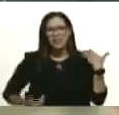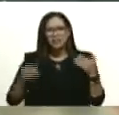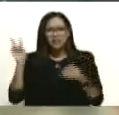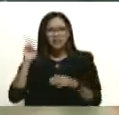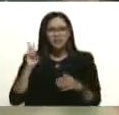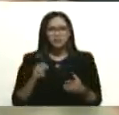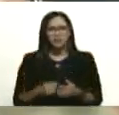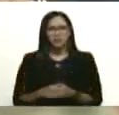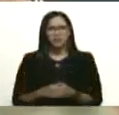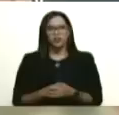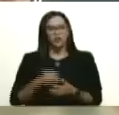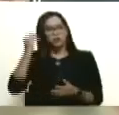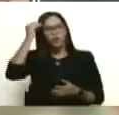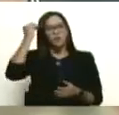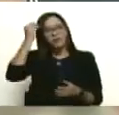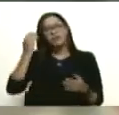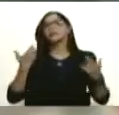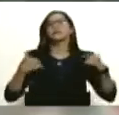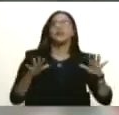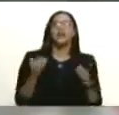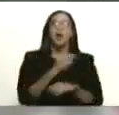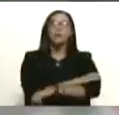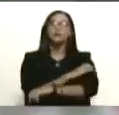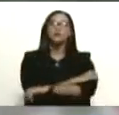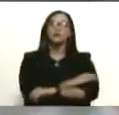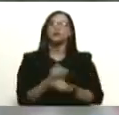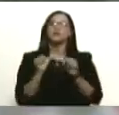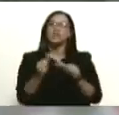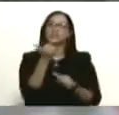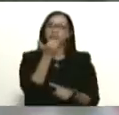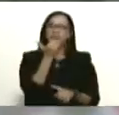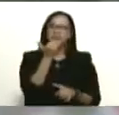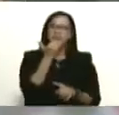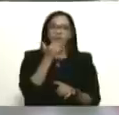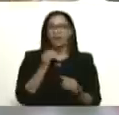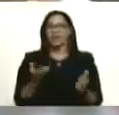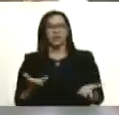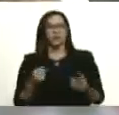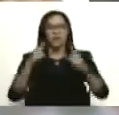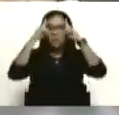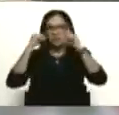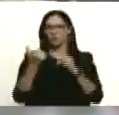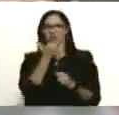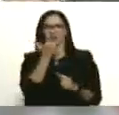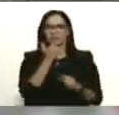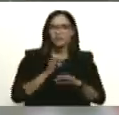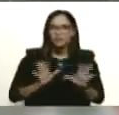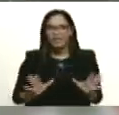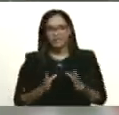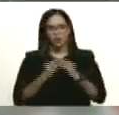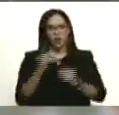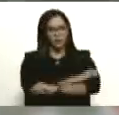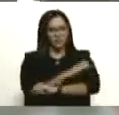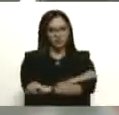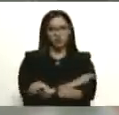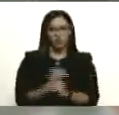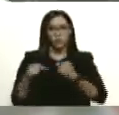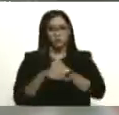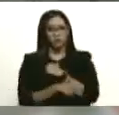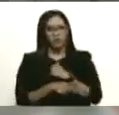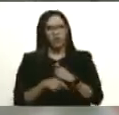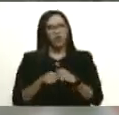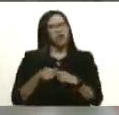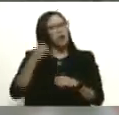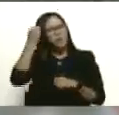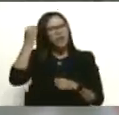República. Pero tú no crees que de repente, si bien la oposición sigue metiendo la pata, porque son especialistas en eso, en poner la torta y meter la pata, sobre todo la oposición radical, ¿tú no crees que ha